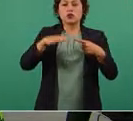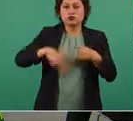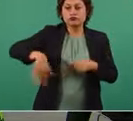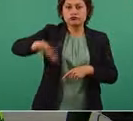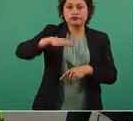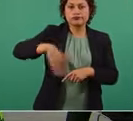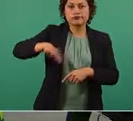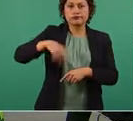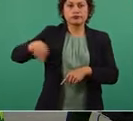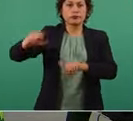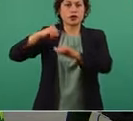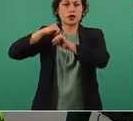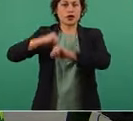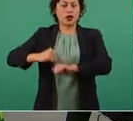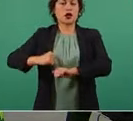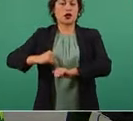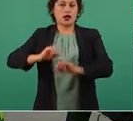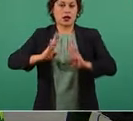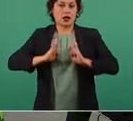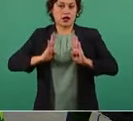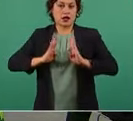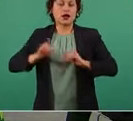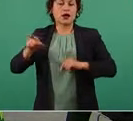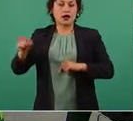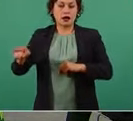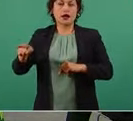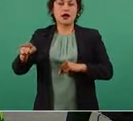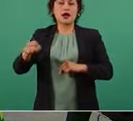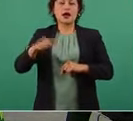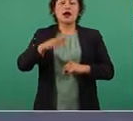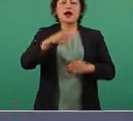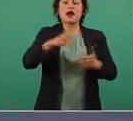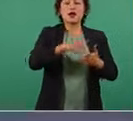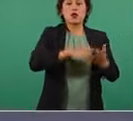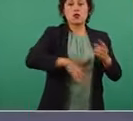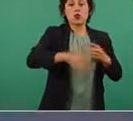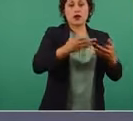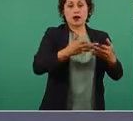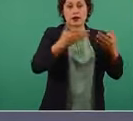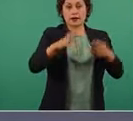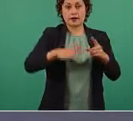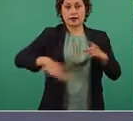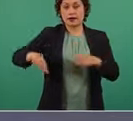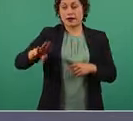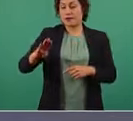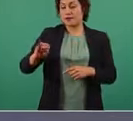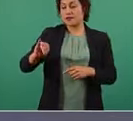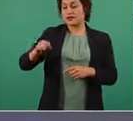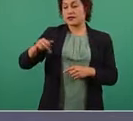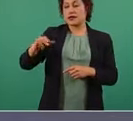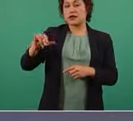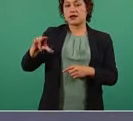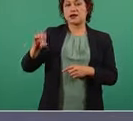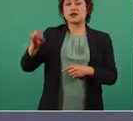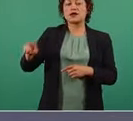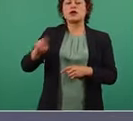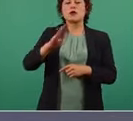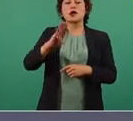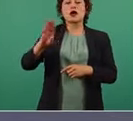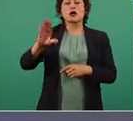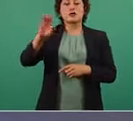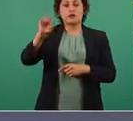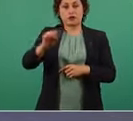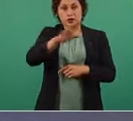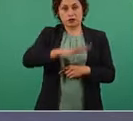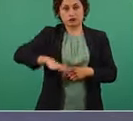el Ejército Nacional vía aérea y terrestre en la Reserva de la Biosfera en el Vizcaíno, en Baja California Sur. La que sigue, por